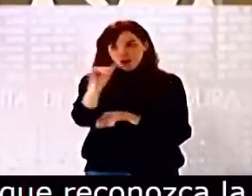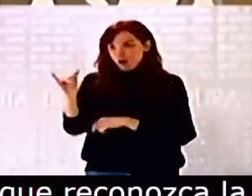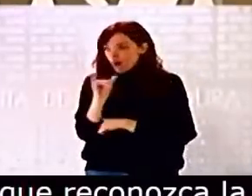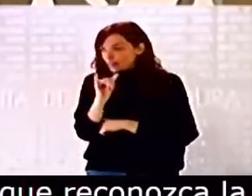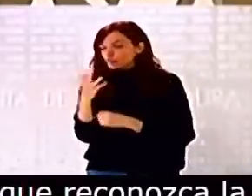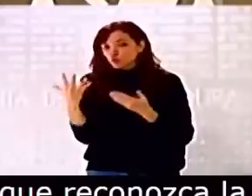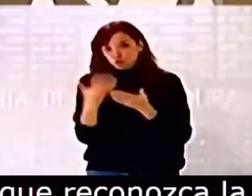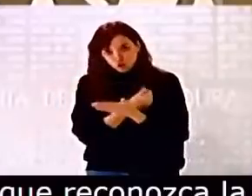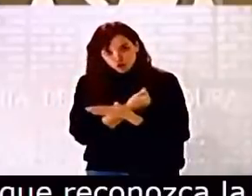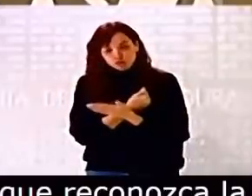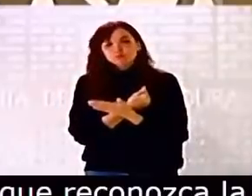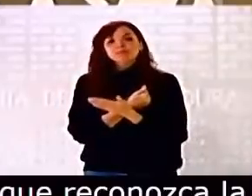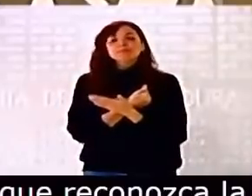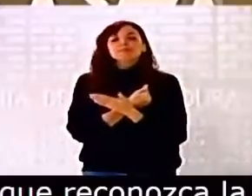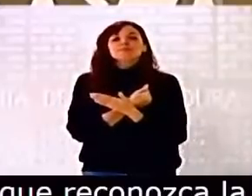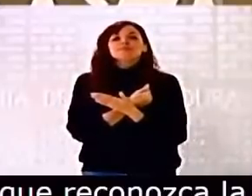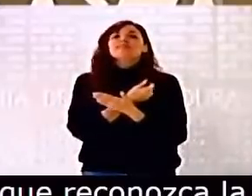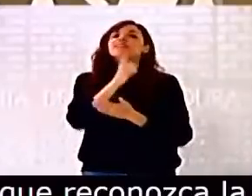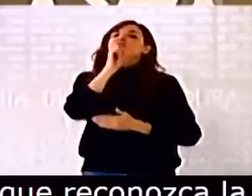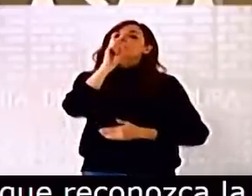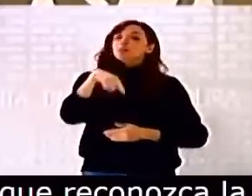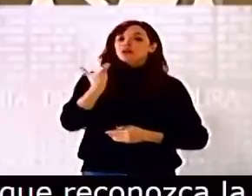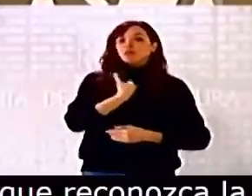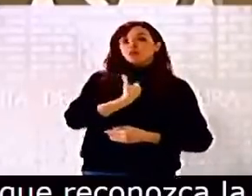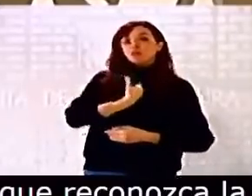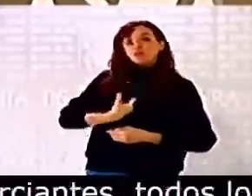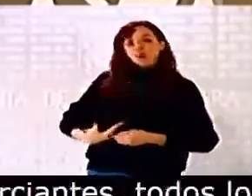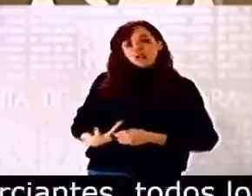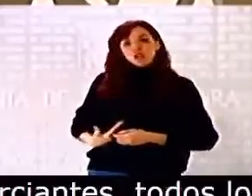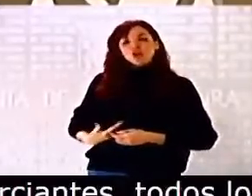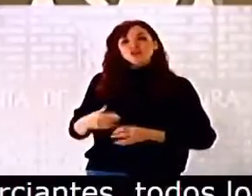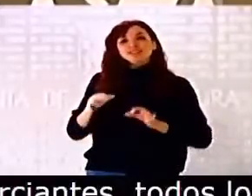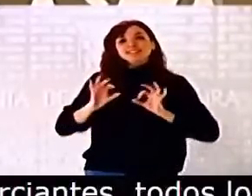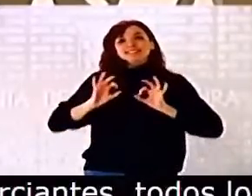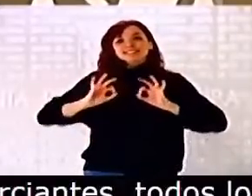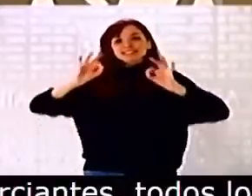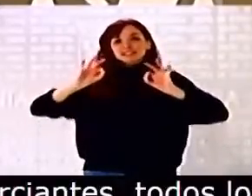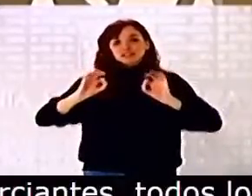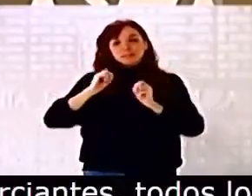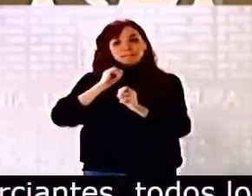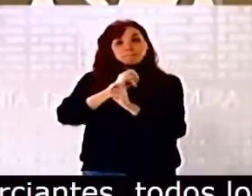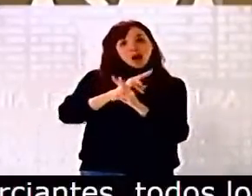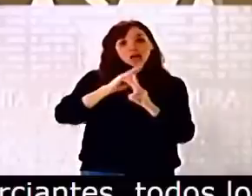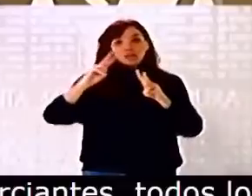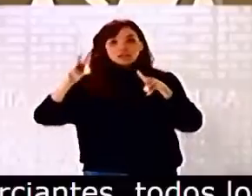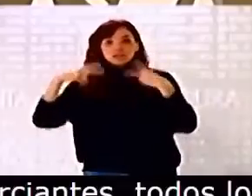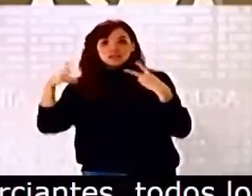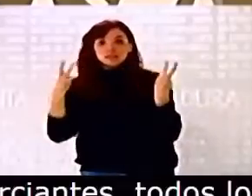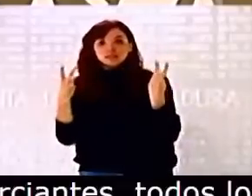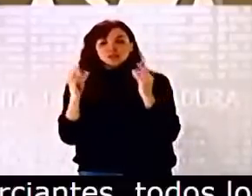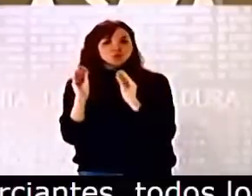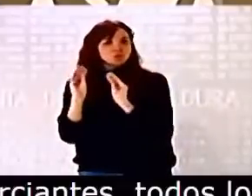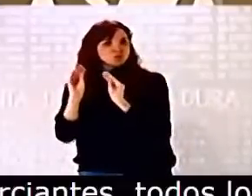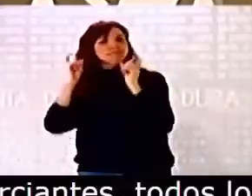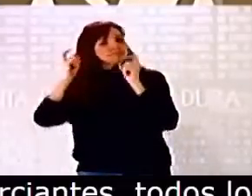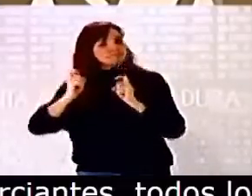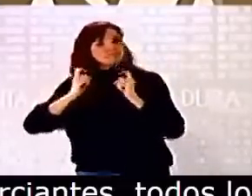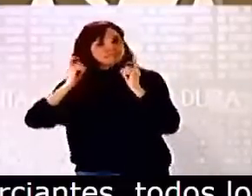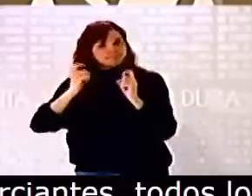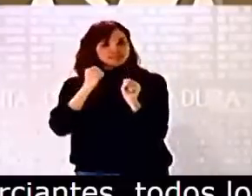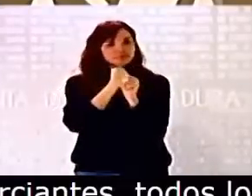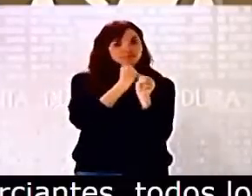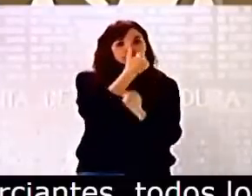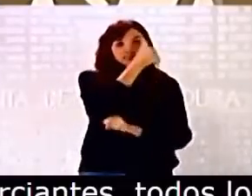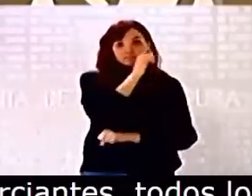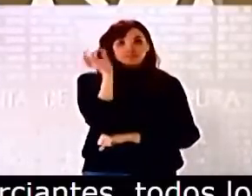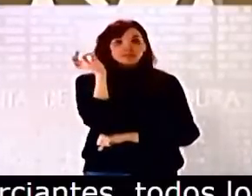todos los dueños del sector de la hostelería, todos los trabajadores y trabajadoras